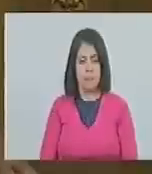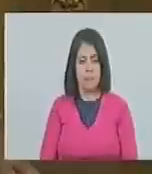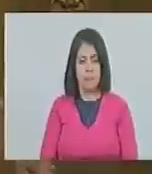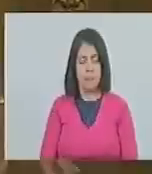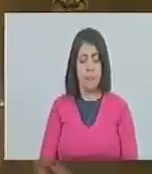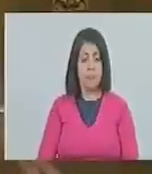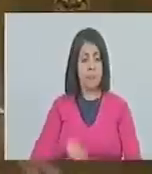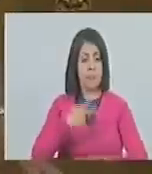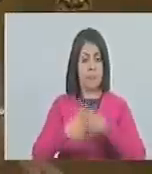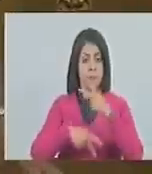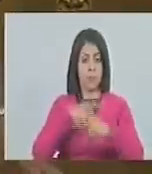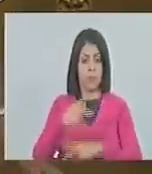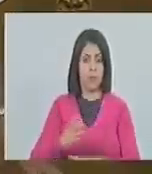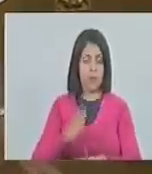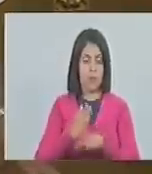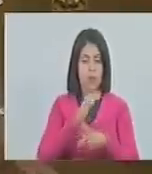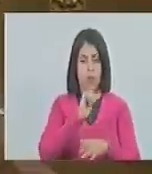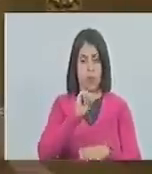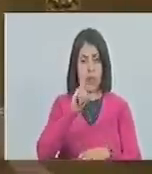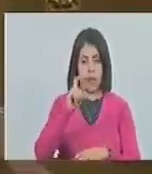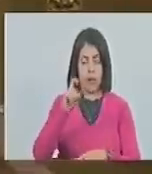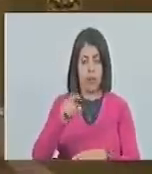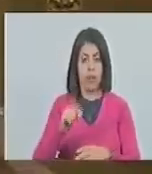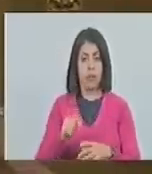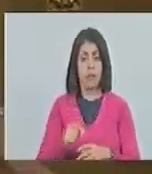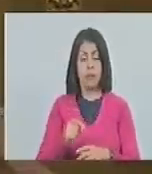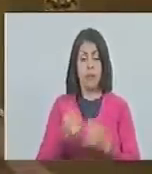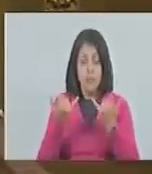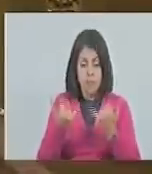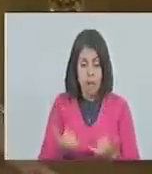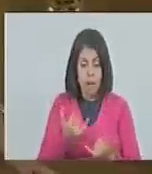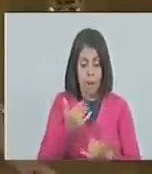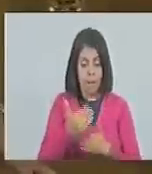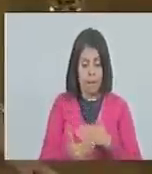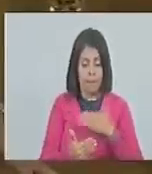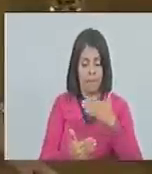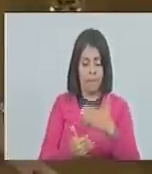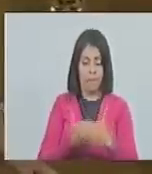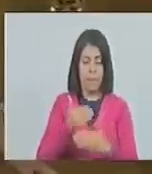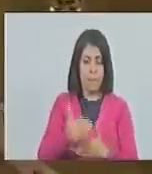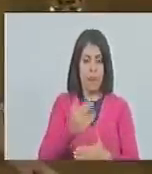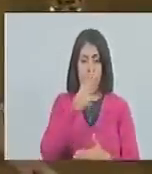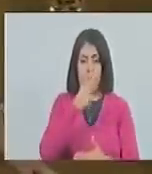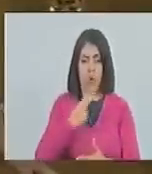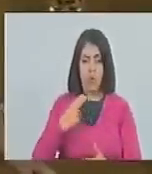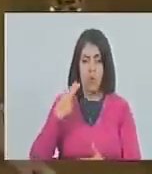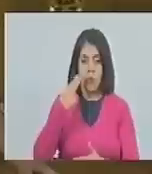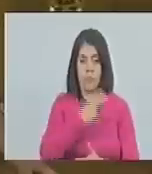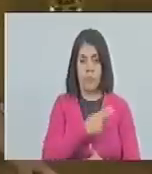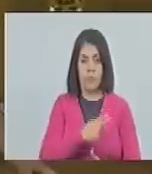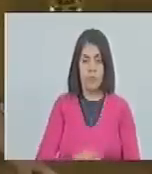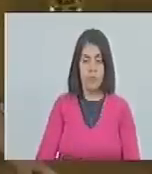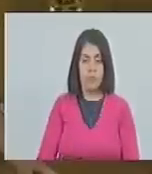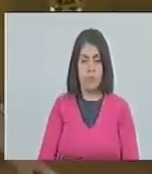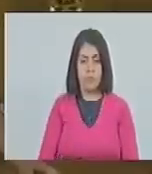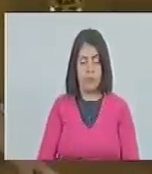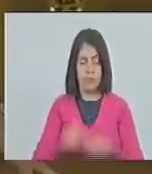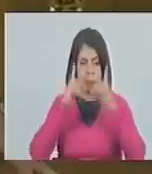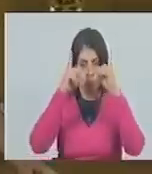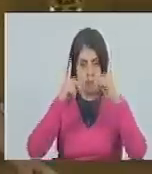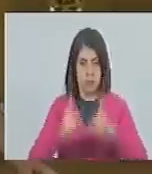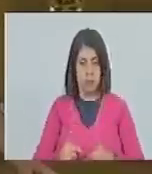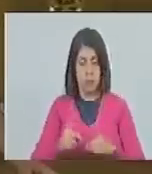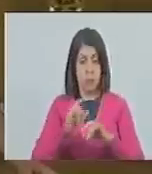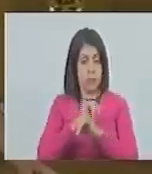El proceso contra Alex Saab está en una etapa comprometida, determinante